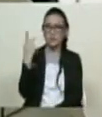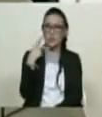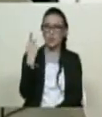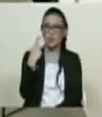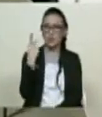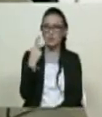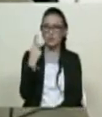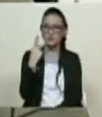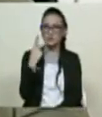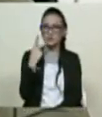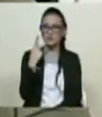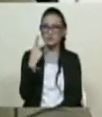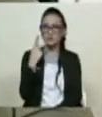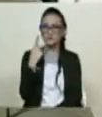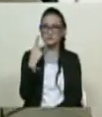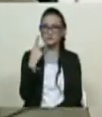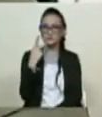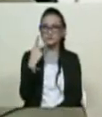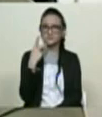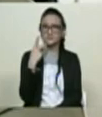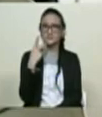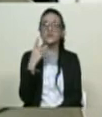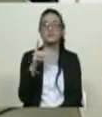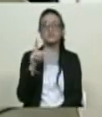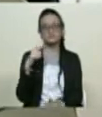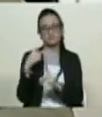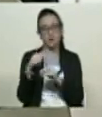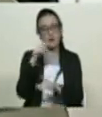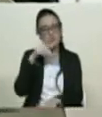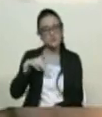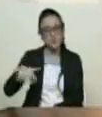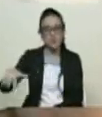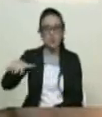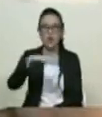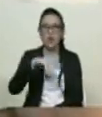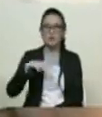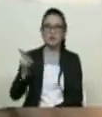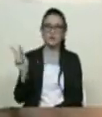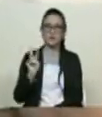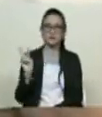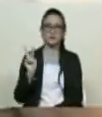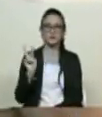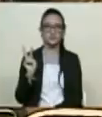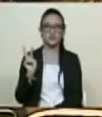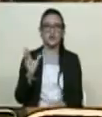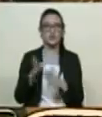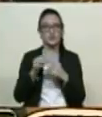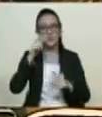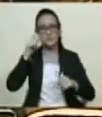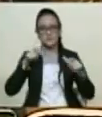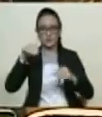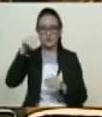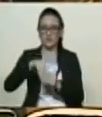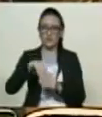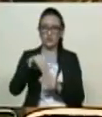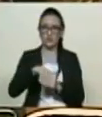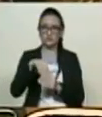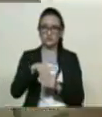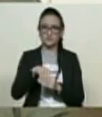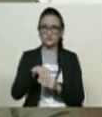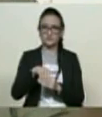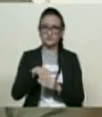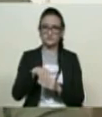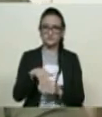por supuesto y por encima de todo, al pueblo todo de Venezuela, electoras y electores.